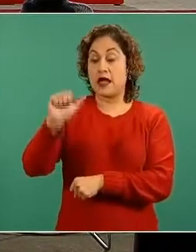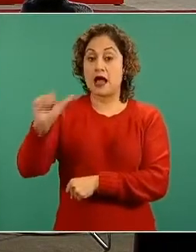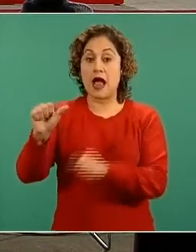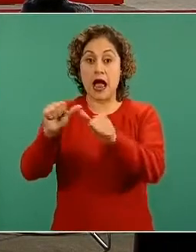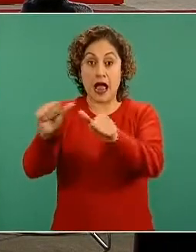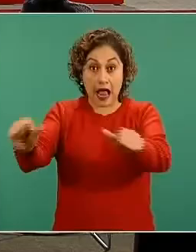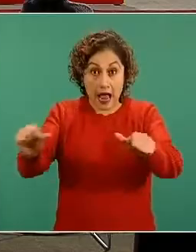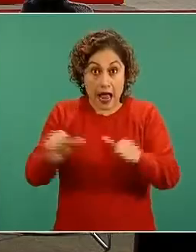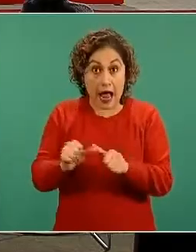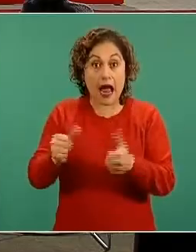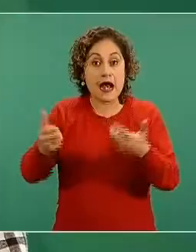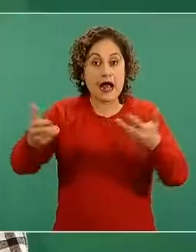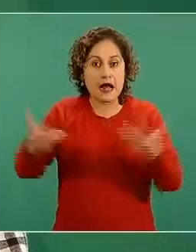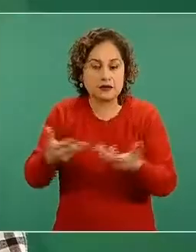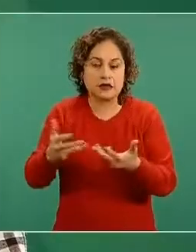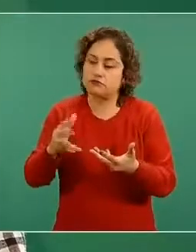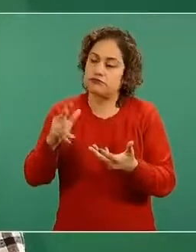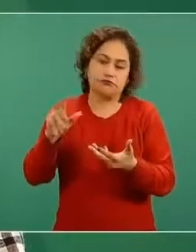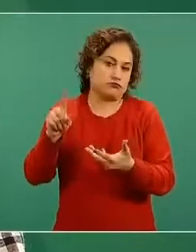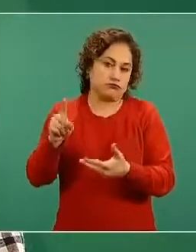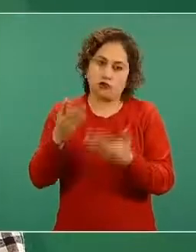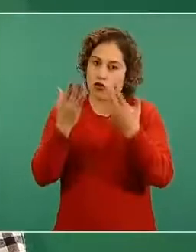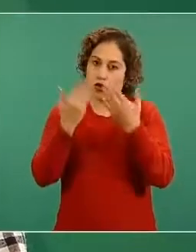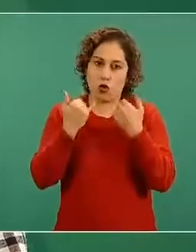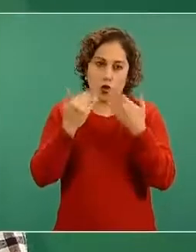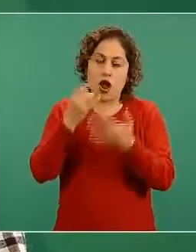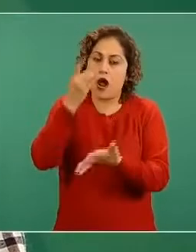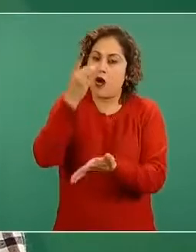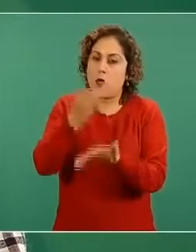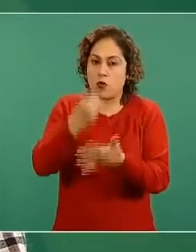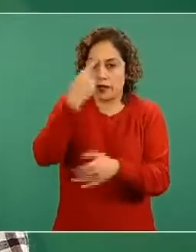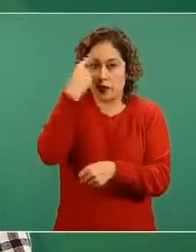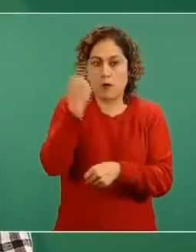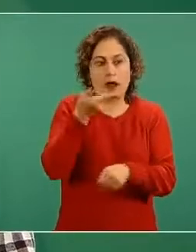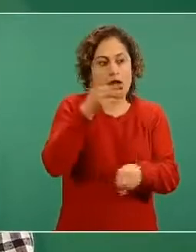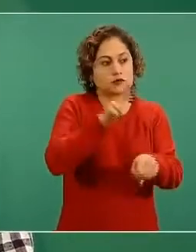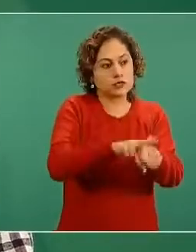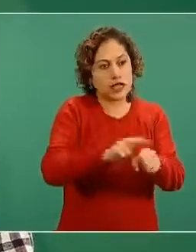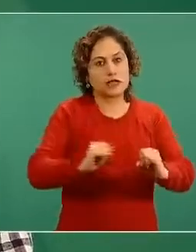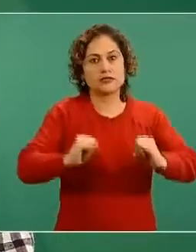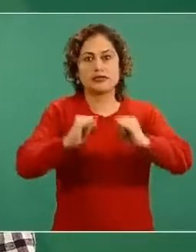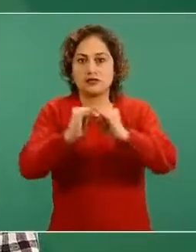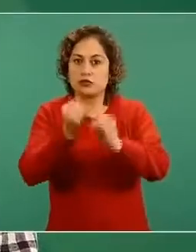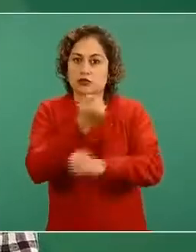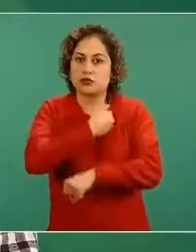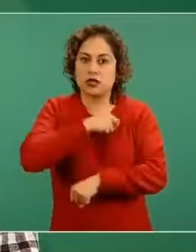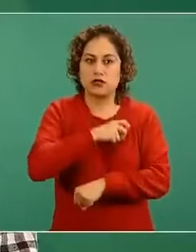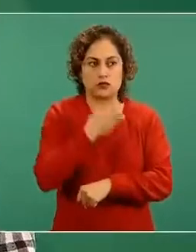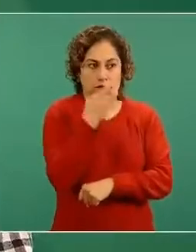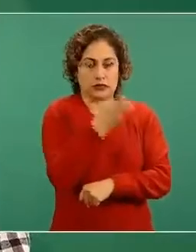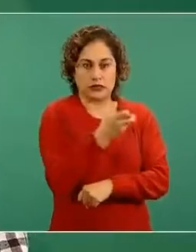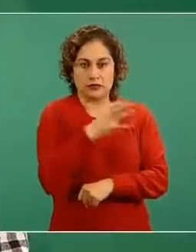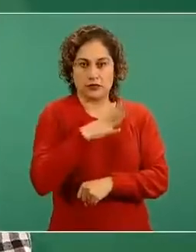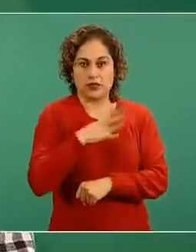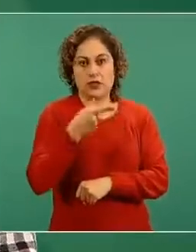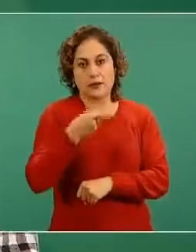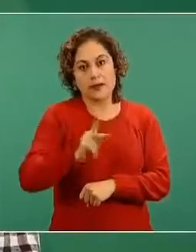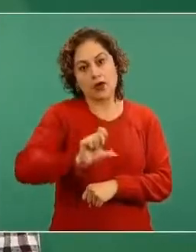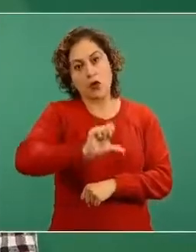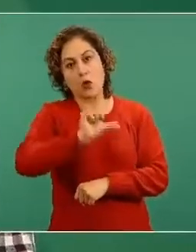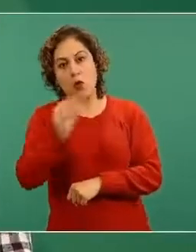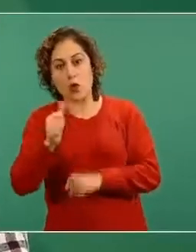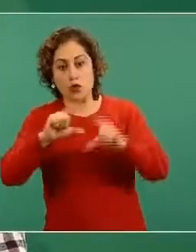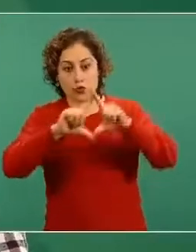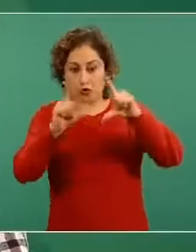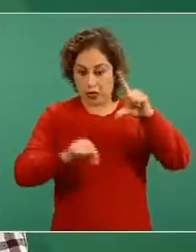que corresponden a los hospitales federales y los institutos nacionales de salud. Pero fuera de eso, cada centro de salud que hay en el